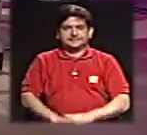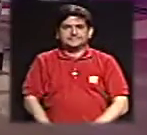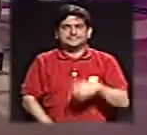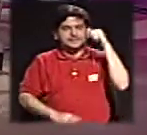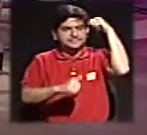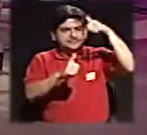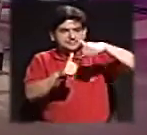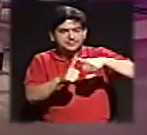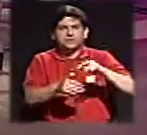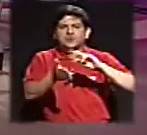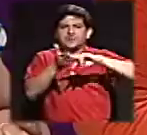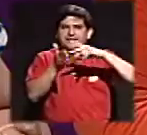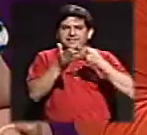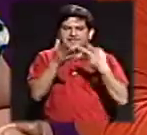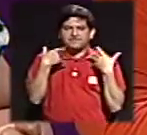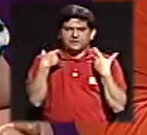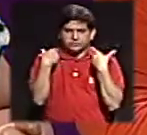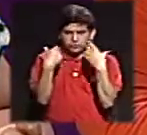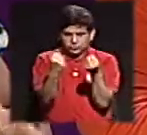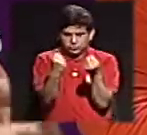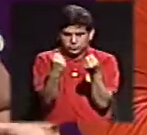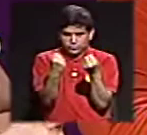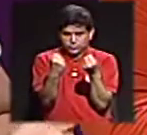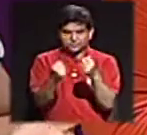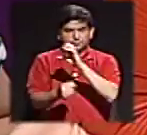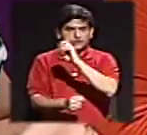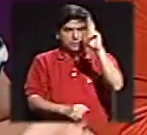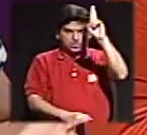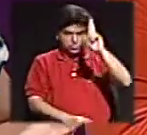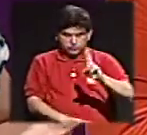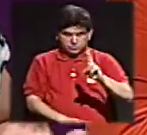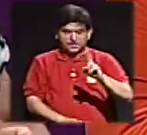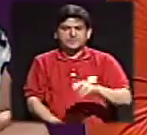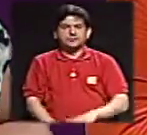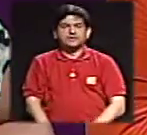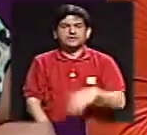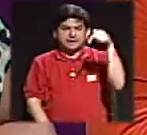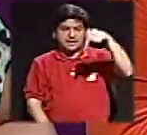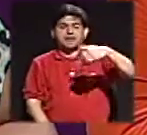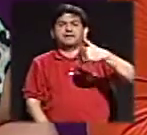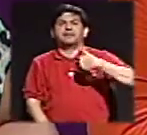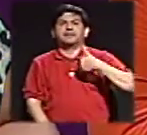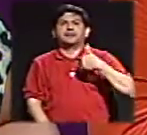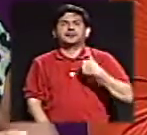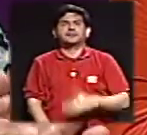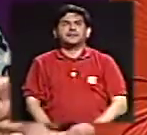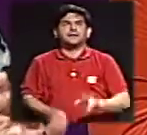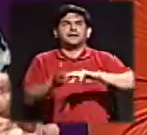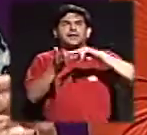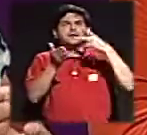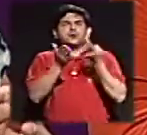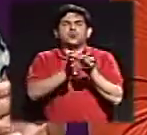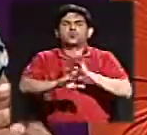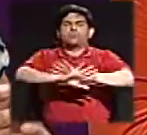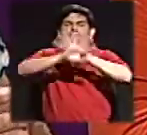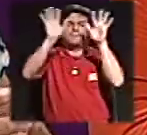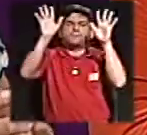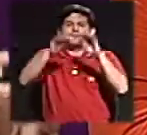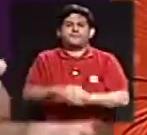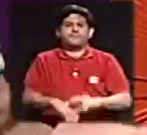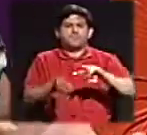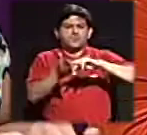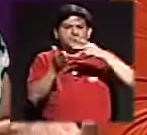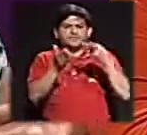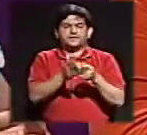tomar en cuenta que la definición de salud en Costa Rica, que Costa Rica tomó como definición clara, es una